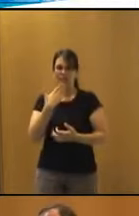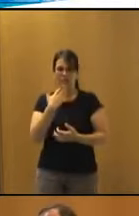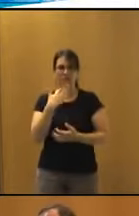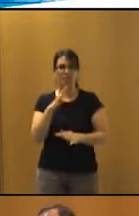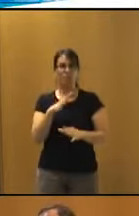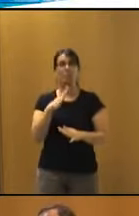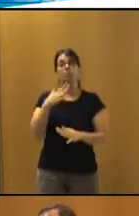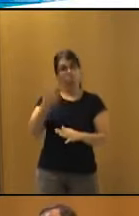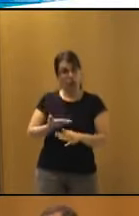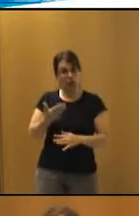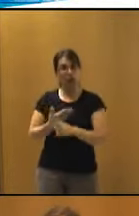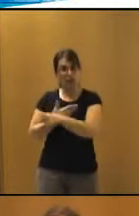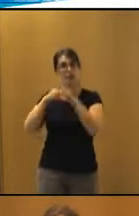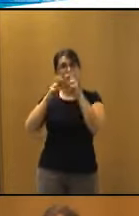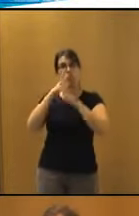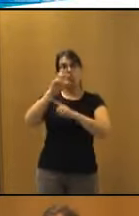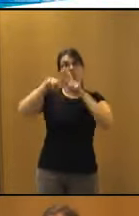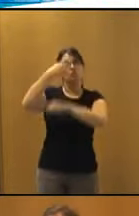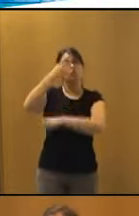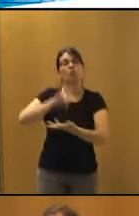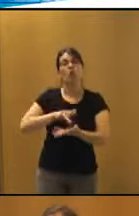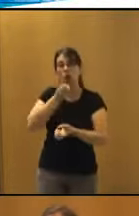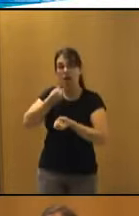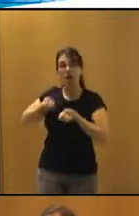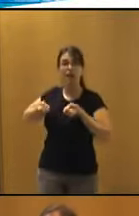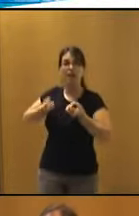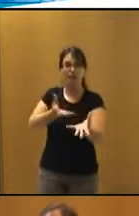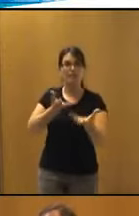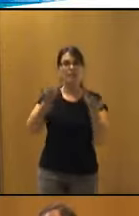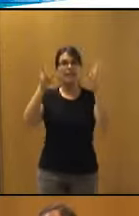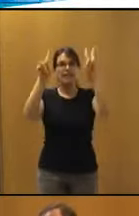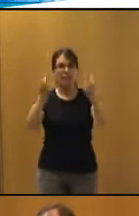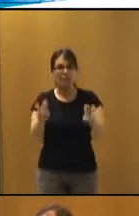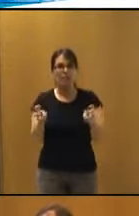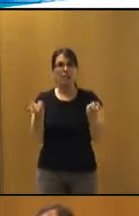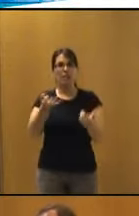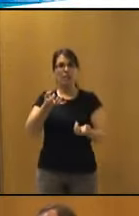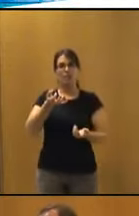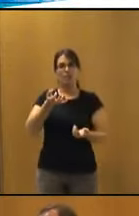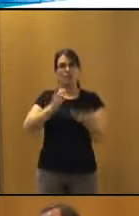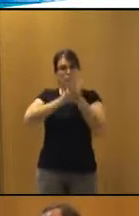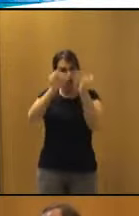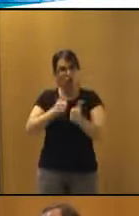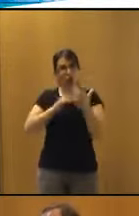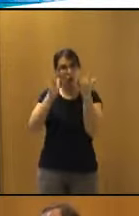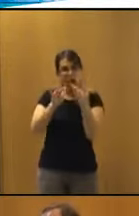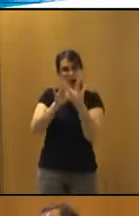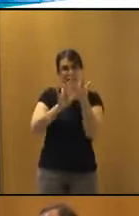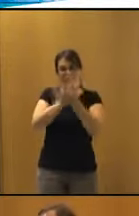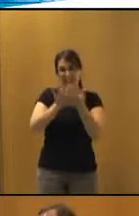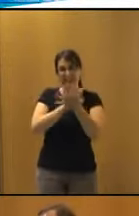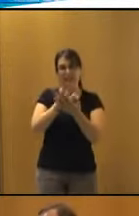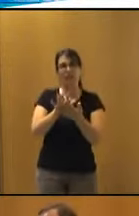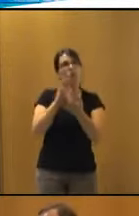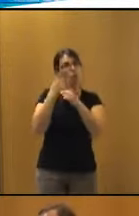real. Pero eso es muy importante porque a la hora de comunicar, entonces los temas y el discurso es muy